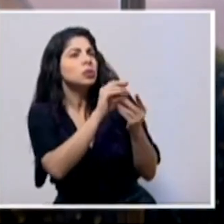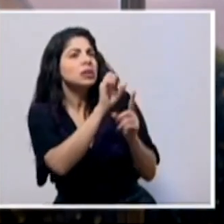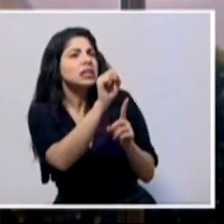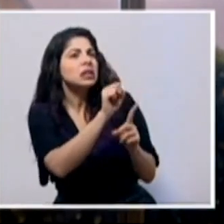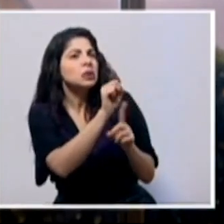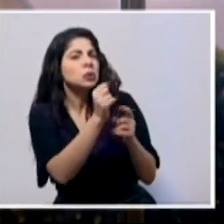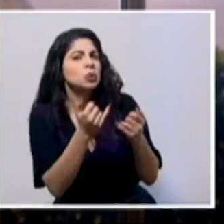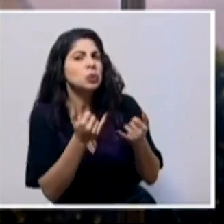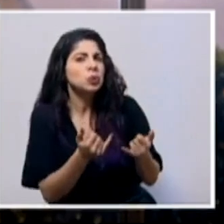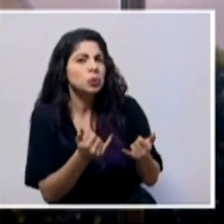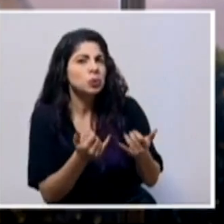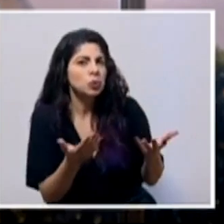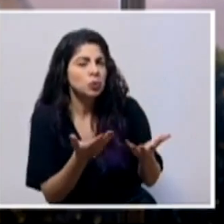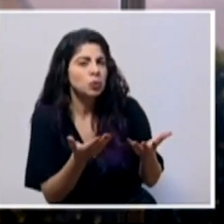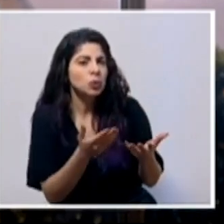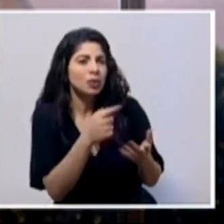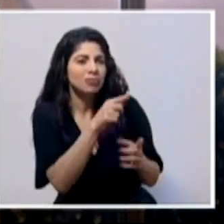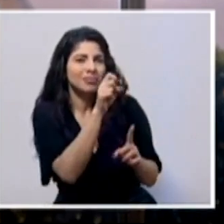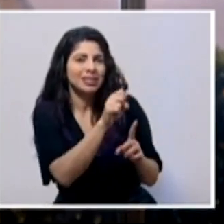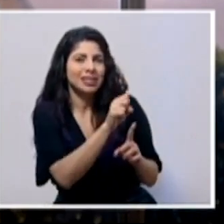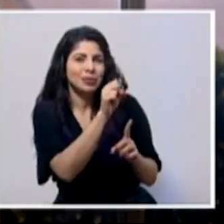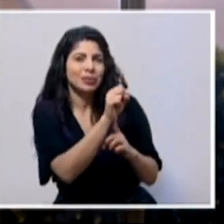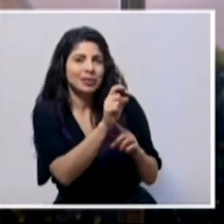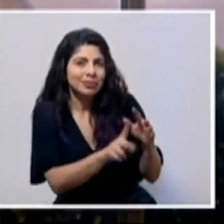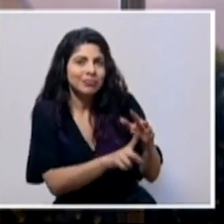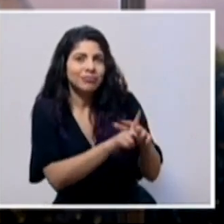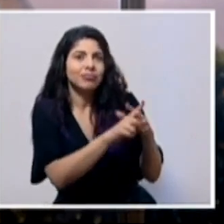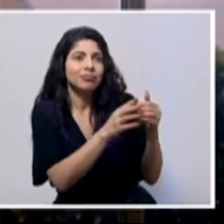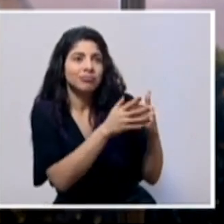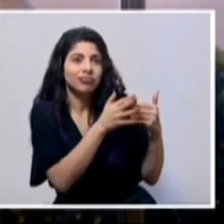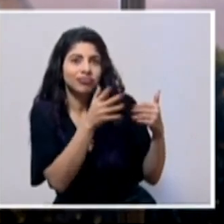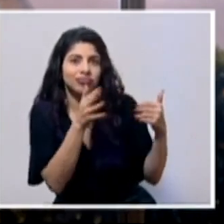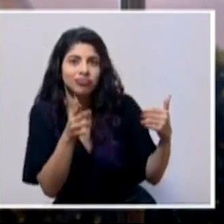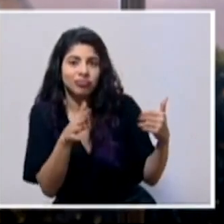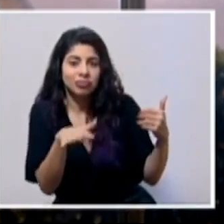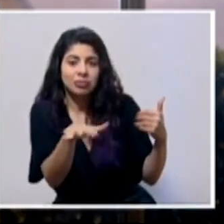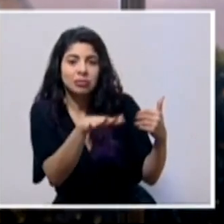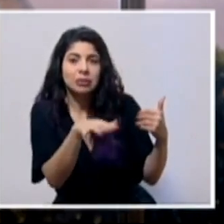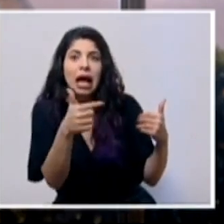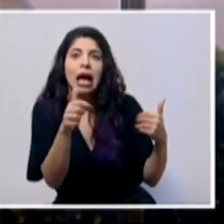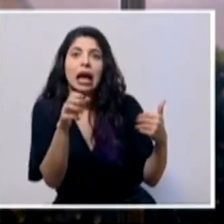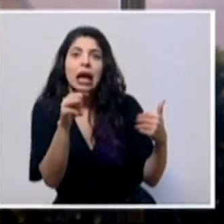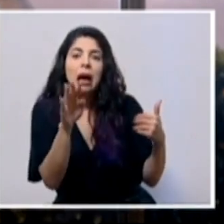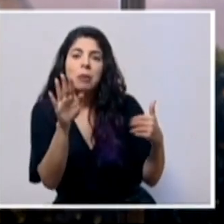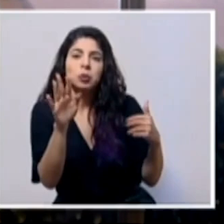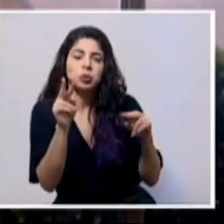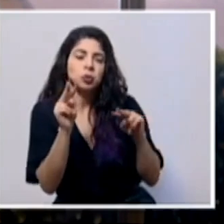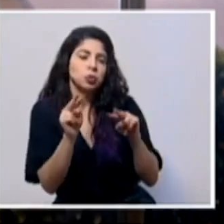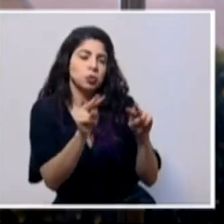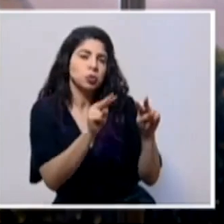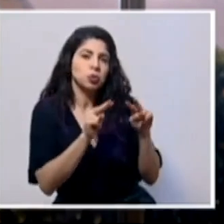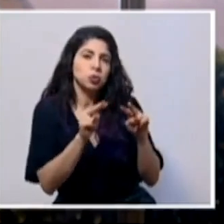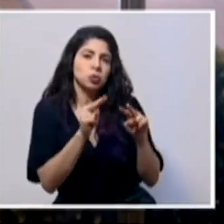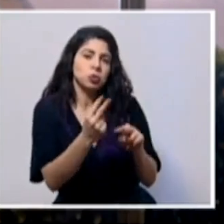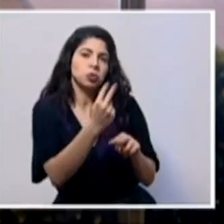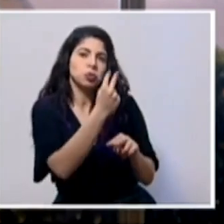situación respecto a ese fenómeno, a esa afección en el gran área metropolitana en la que usted había mencionado?